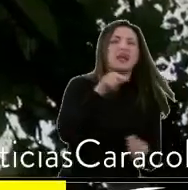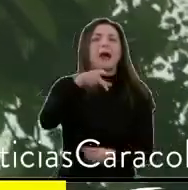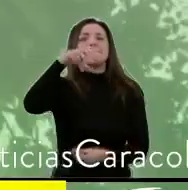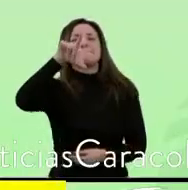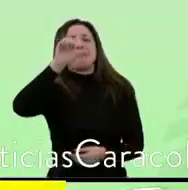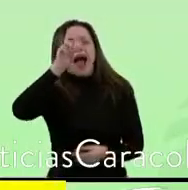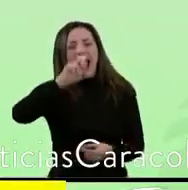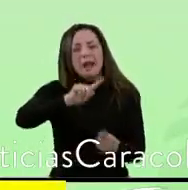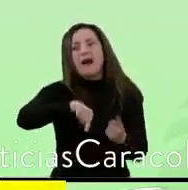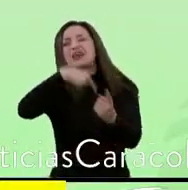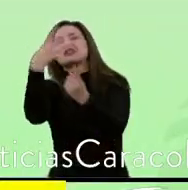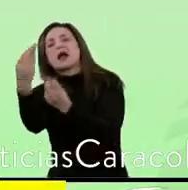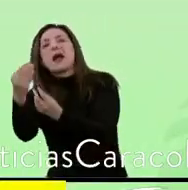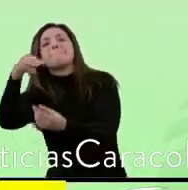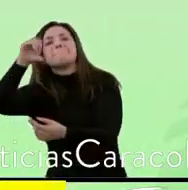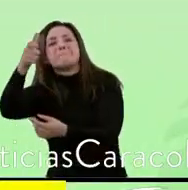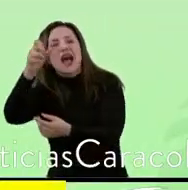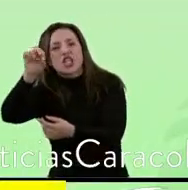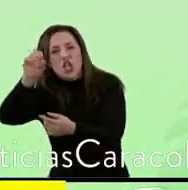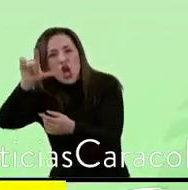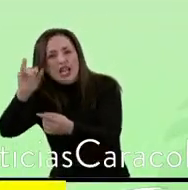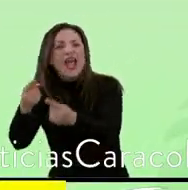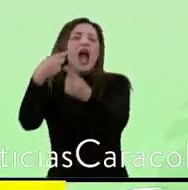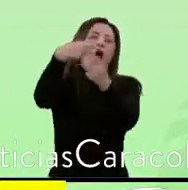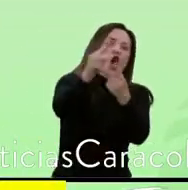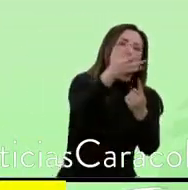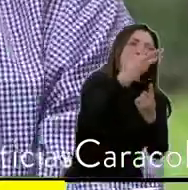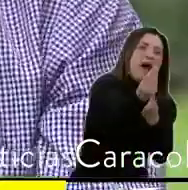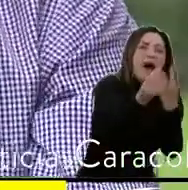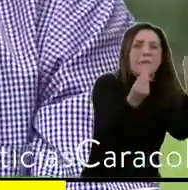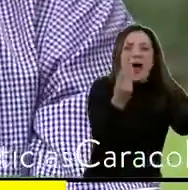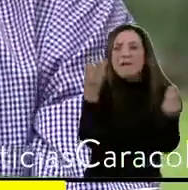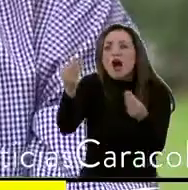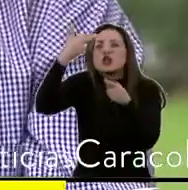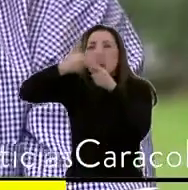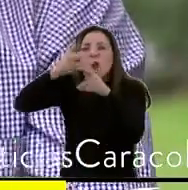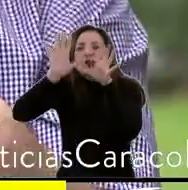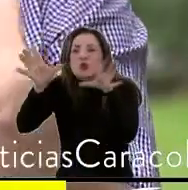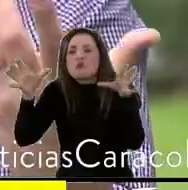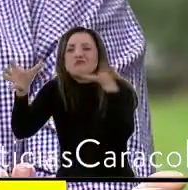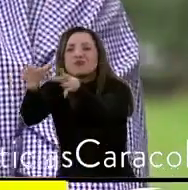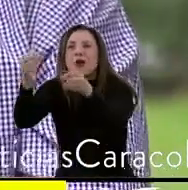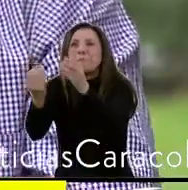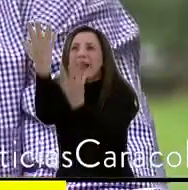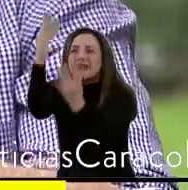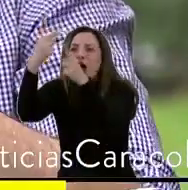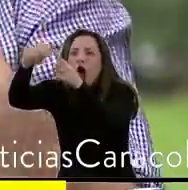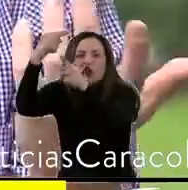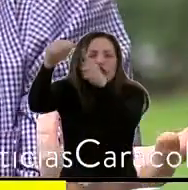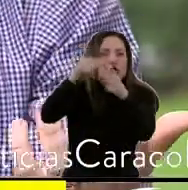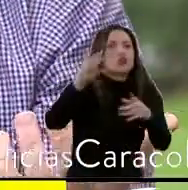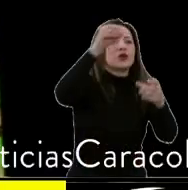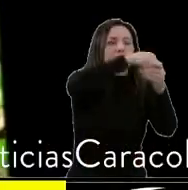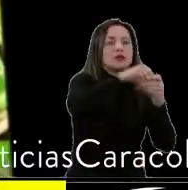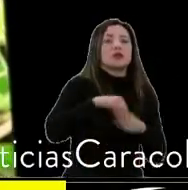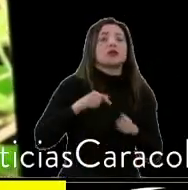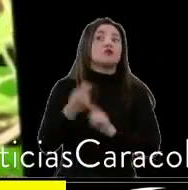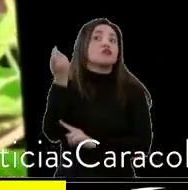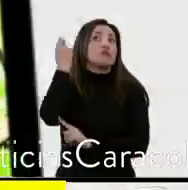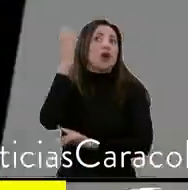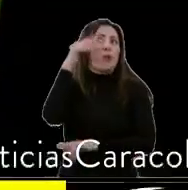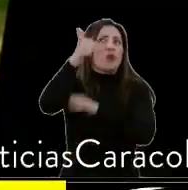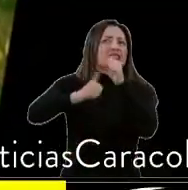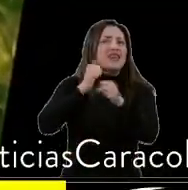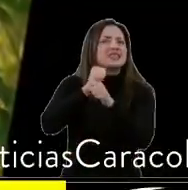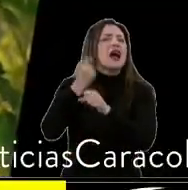maderables, incluyendo magnolias. En Colombia resaltan mucho muchas especies de primates, por ejemplo, una especie que se describió hace más o menos unos 10 años,